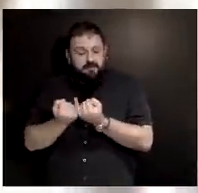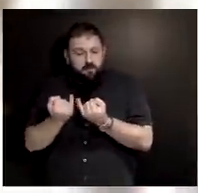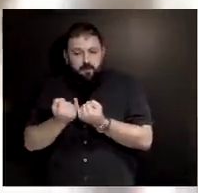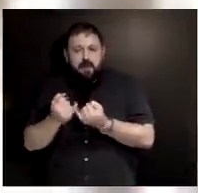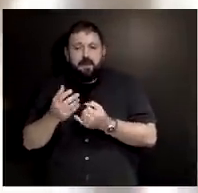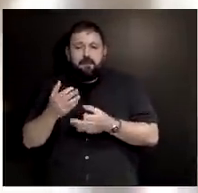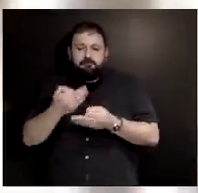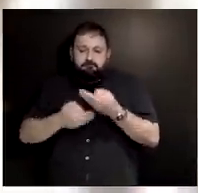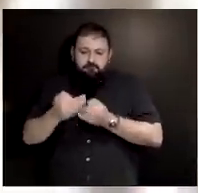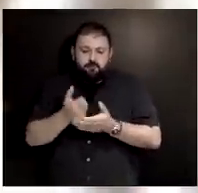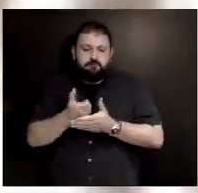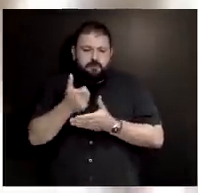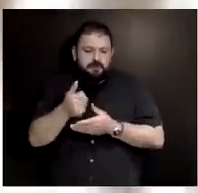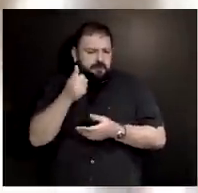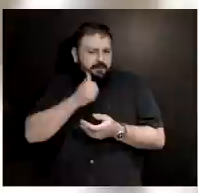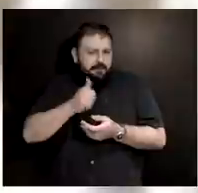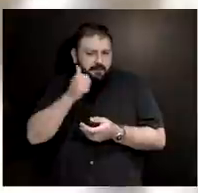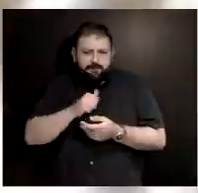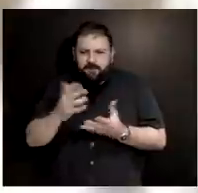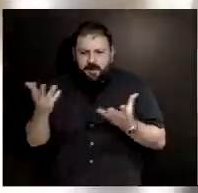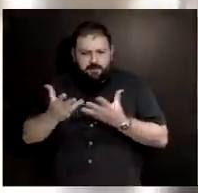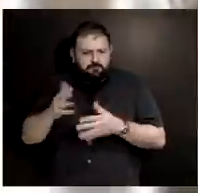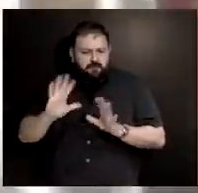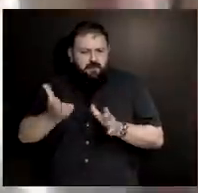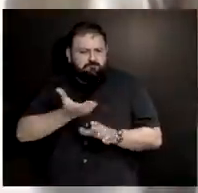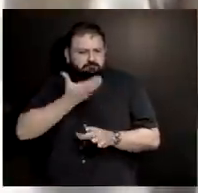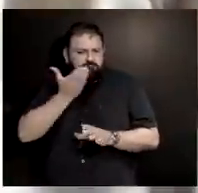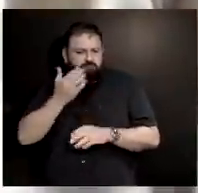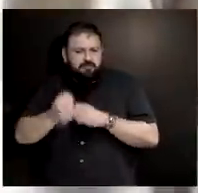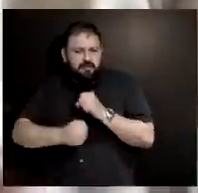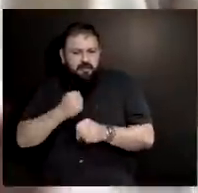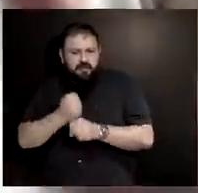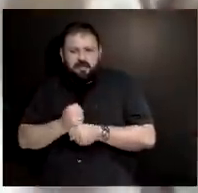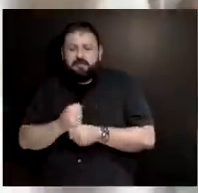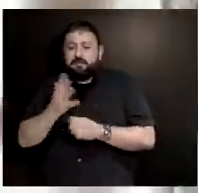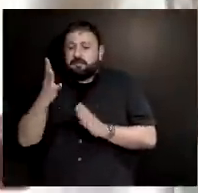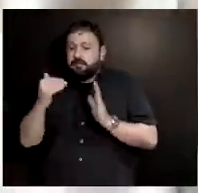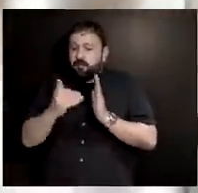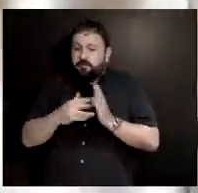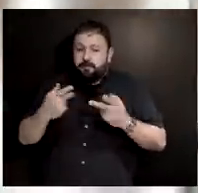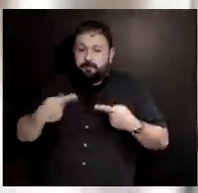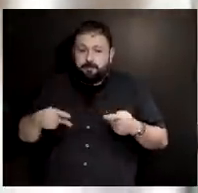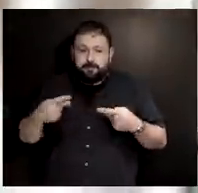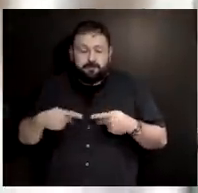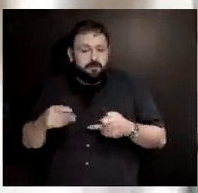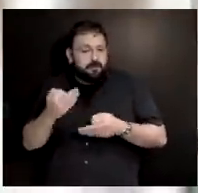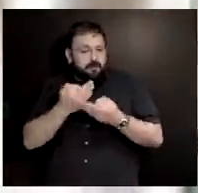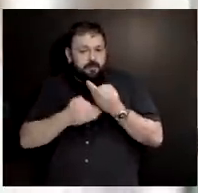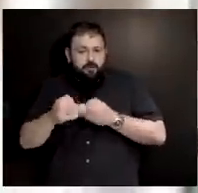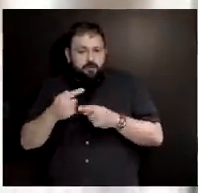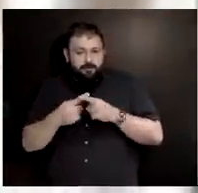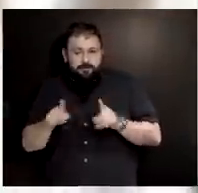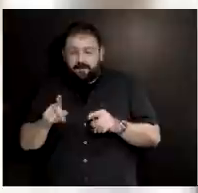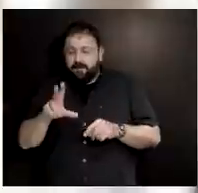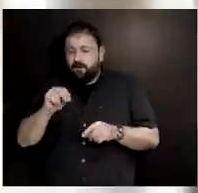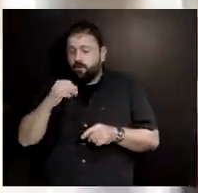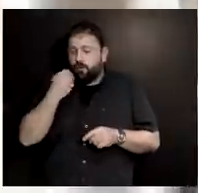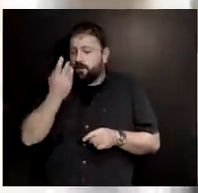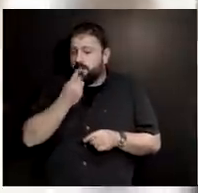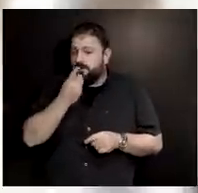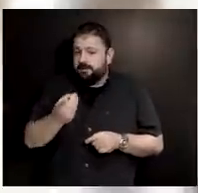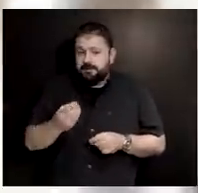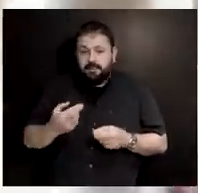de las extravaganas como lo hacemos todos los años. O sea, el hecho de que sean 5,000 asistentes y un formato distinto no quiere decir